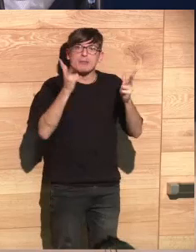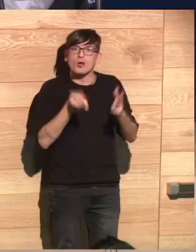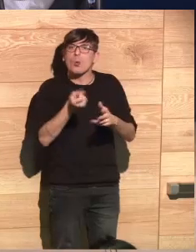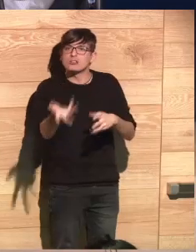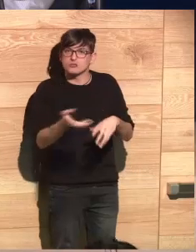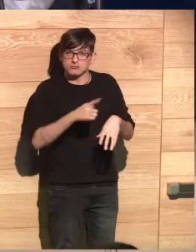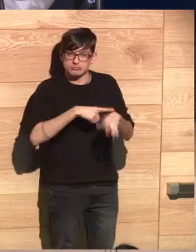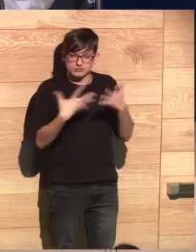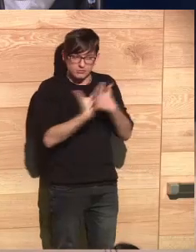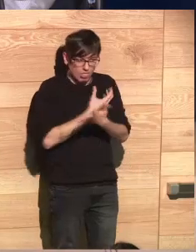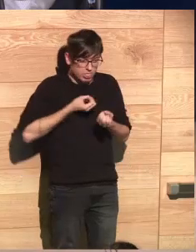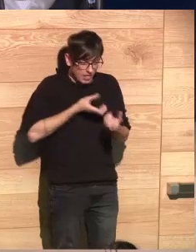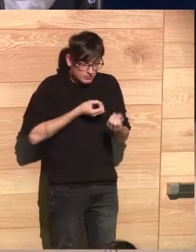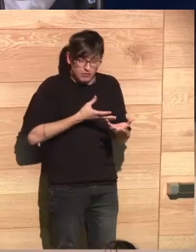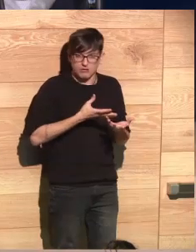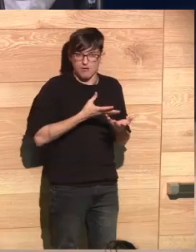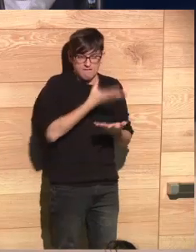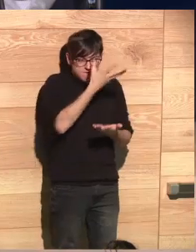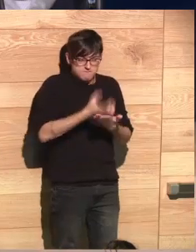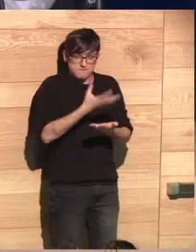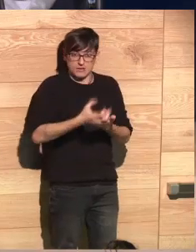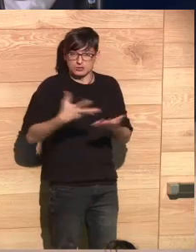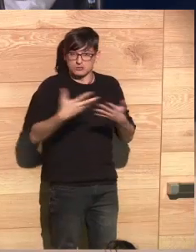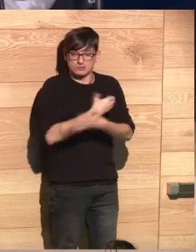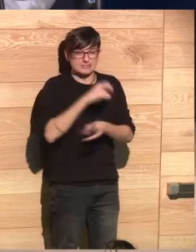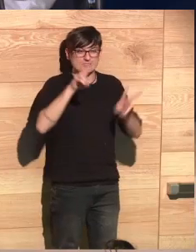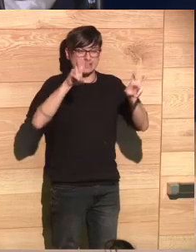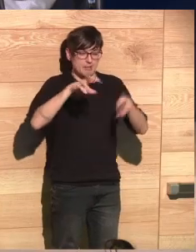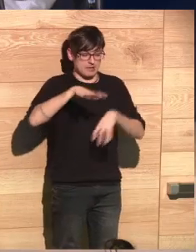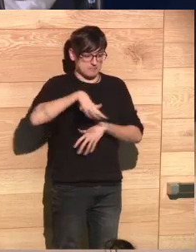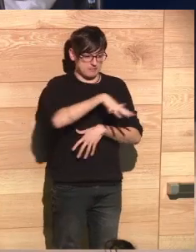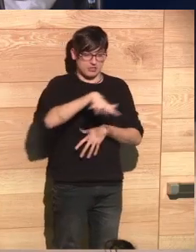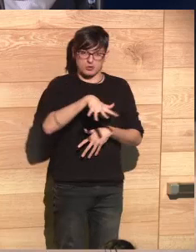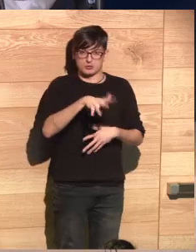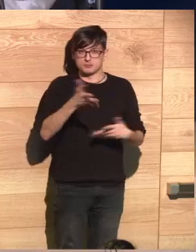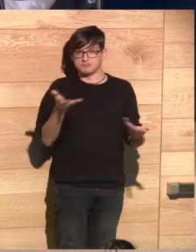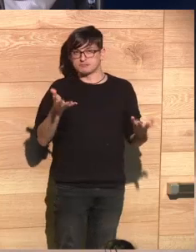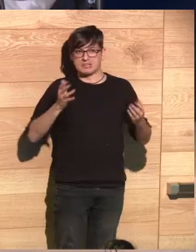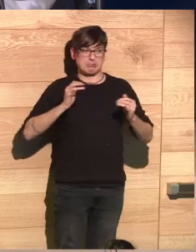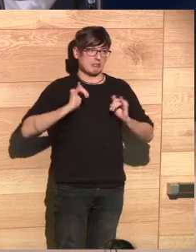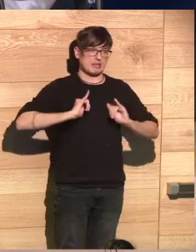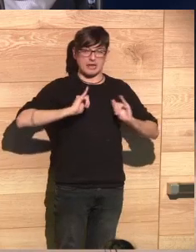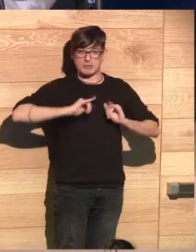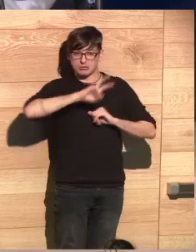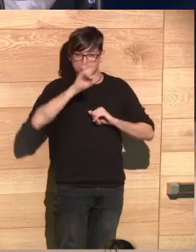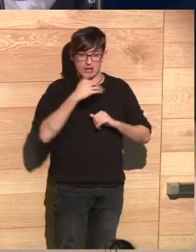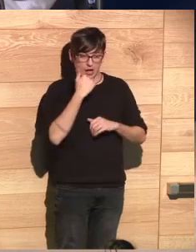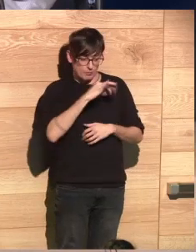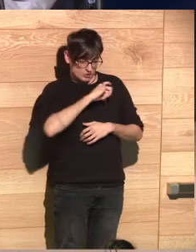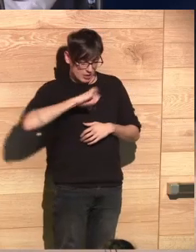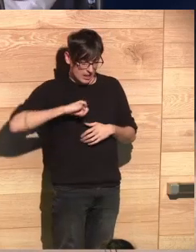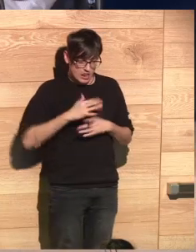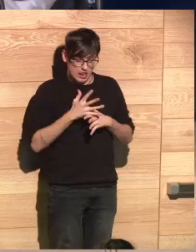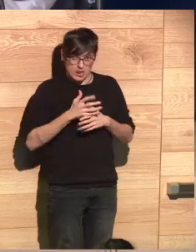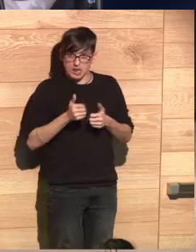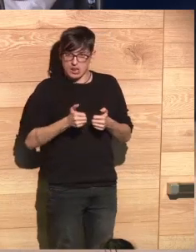antes hablábamos de cómo el espacio del entretenimiento, que era algo puro, entre comillas, algo personal, tú estabas jugando